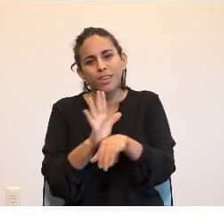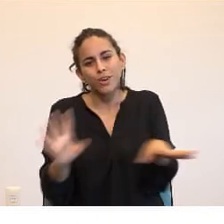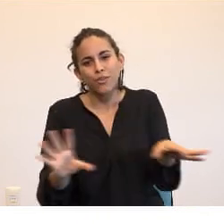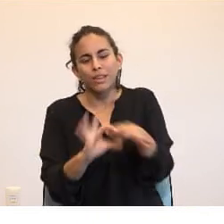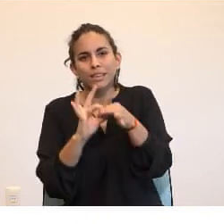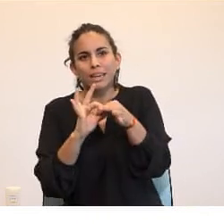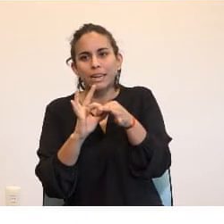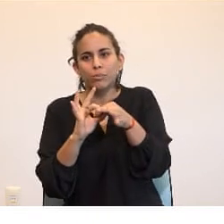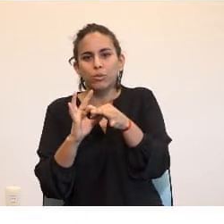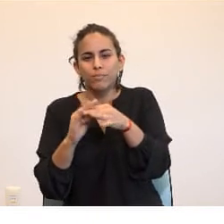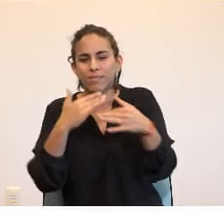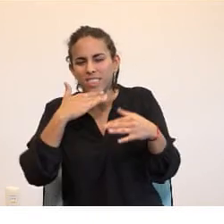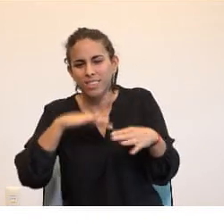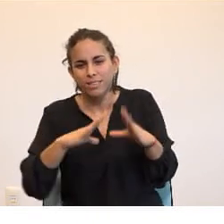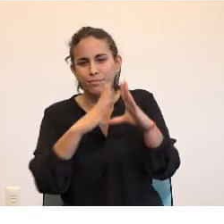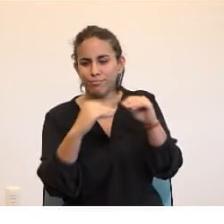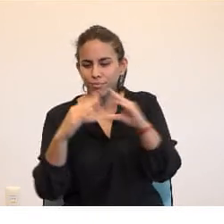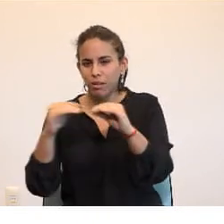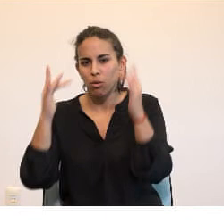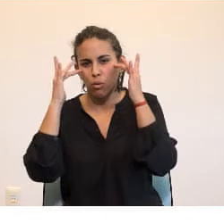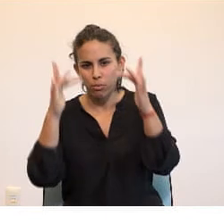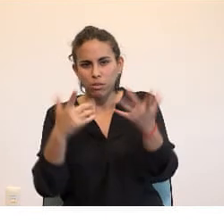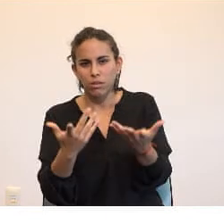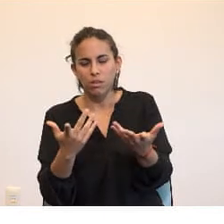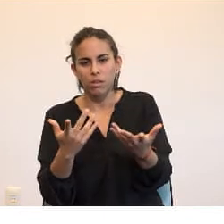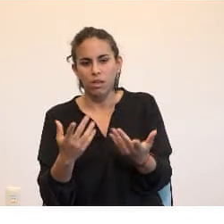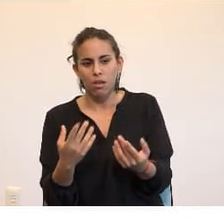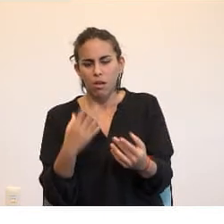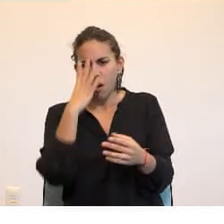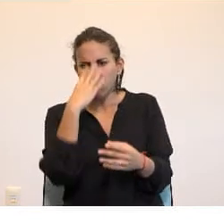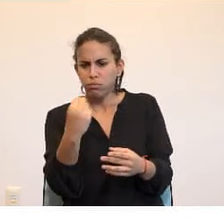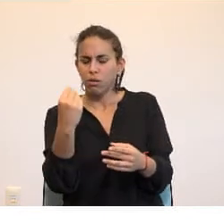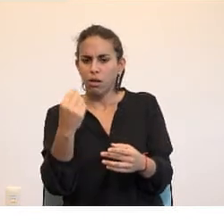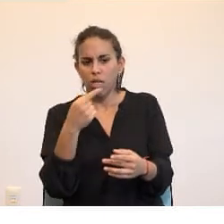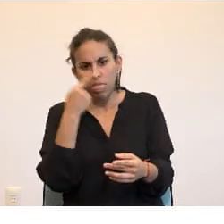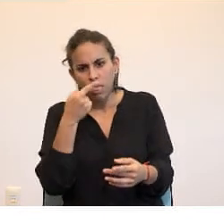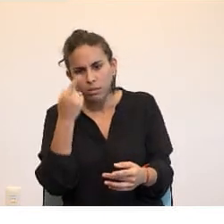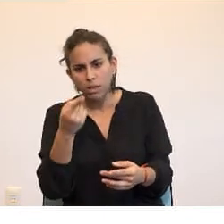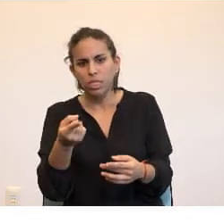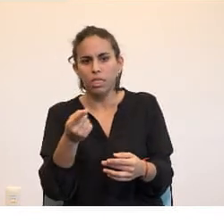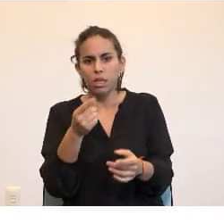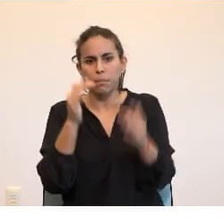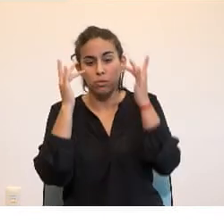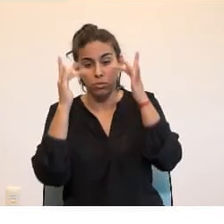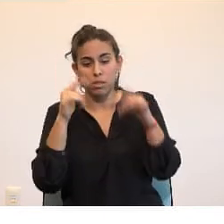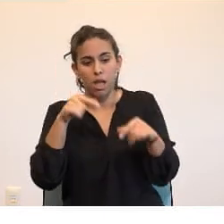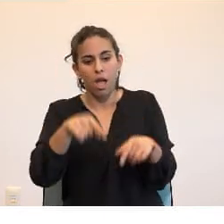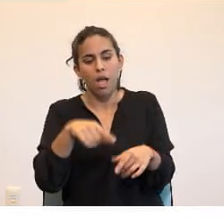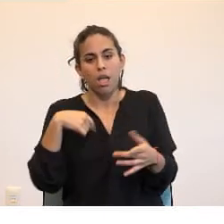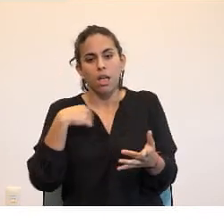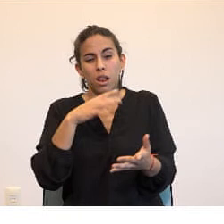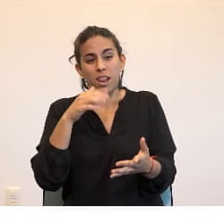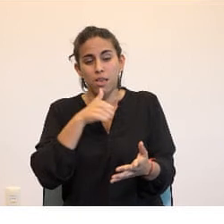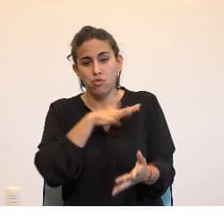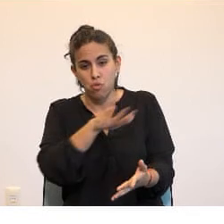idioma, de dialogar con sus estudiantes y de despertar esa curiosidad o ese interés en este caso por la historia del arte.